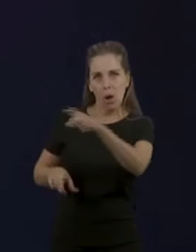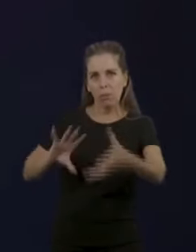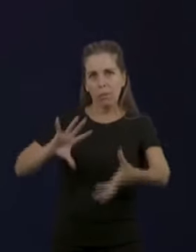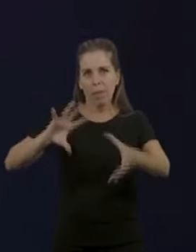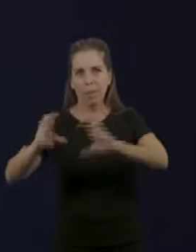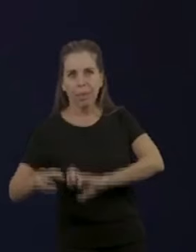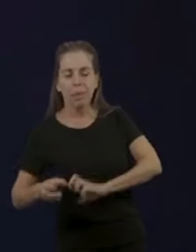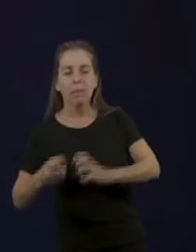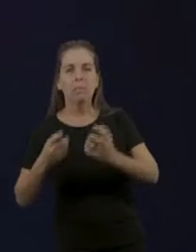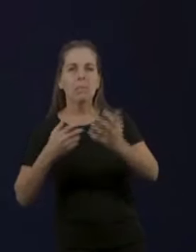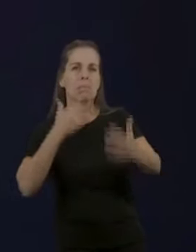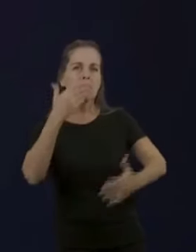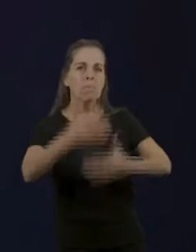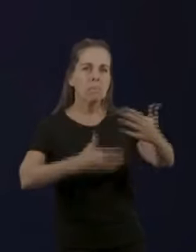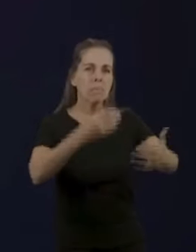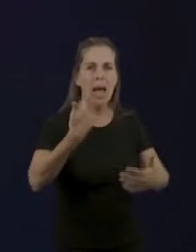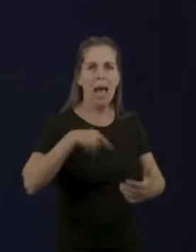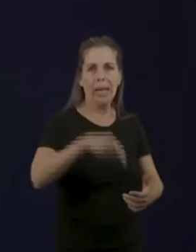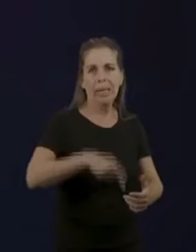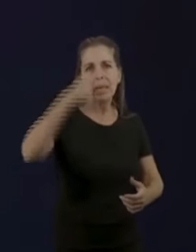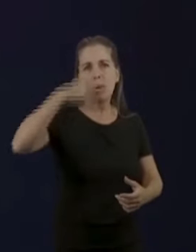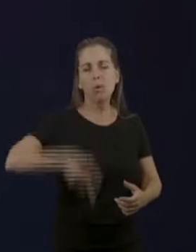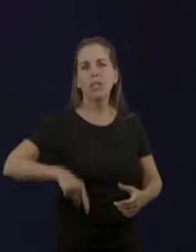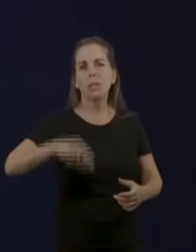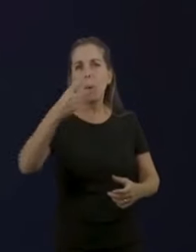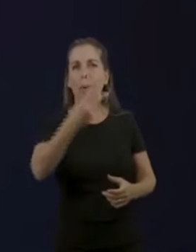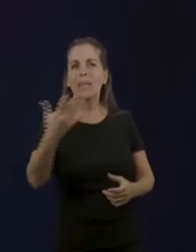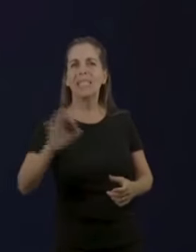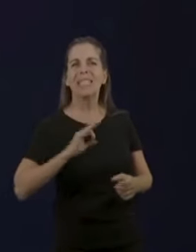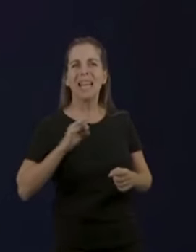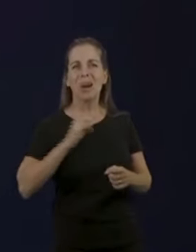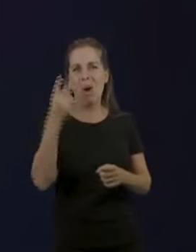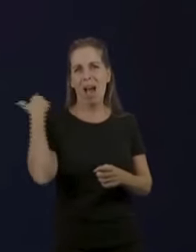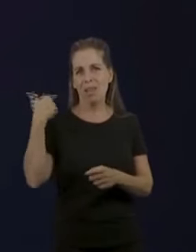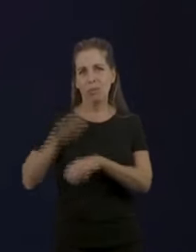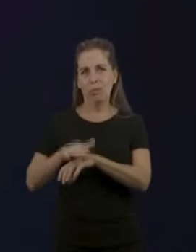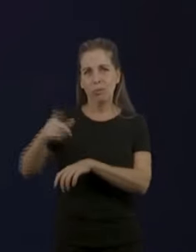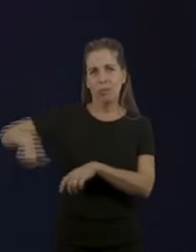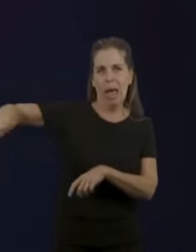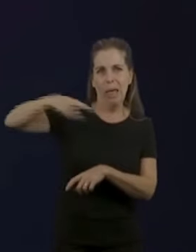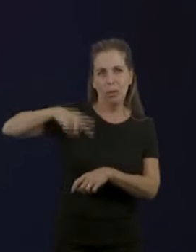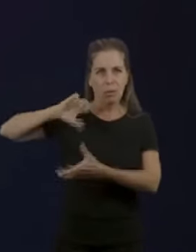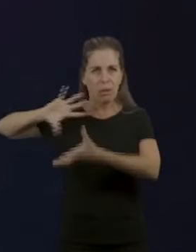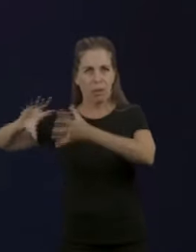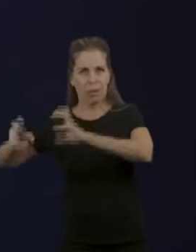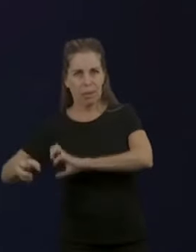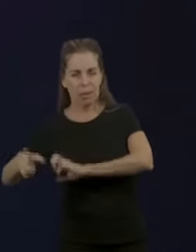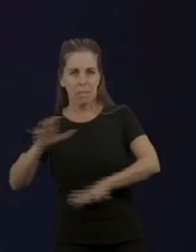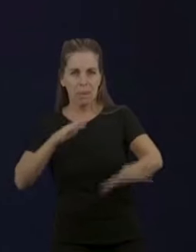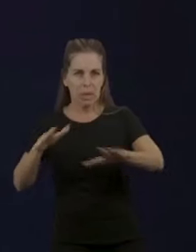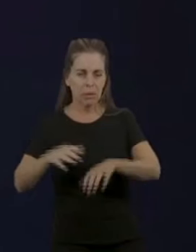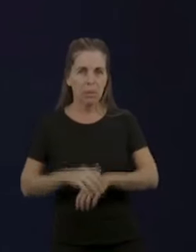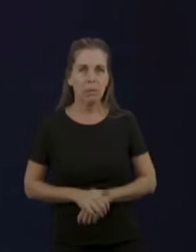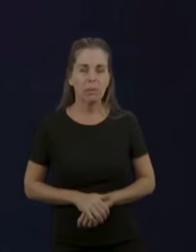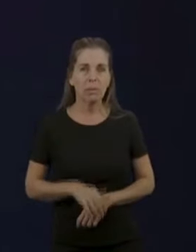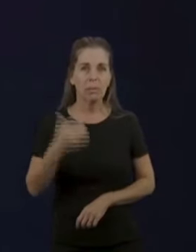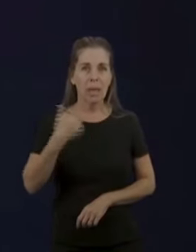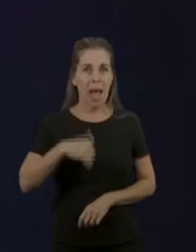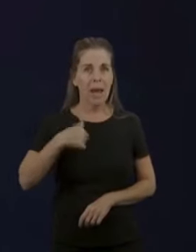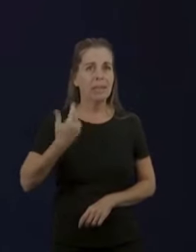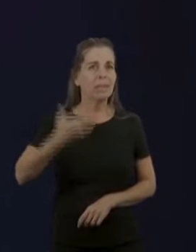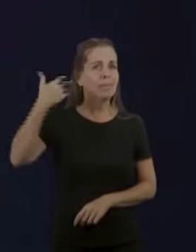progreso de los argentinos Durante los últimos 25 años por lo menos Argentina alguna vez